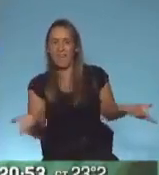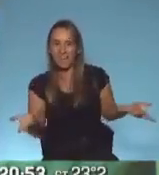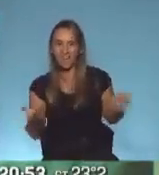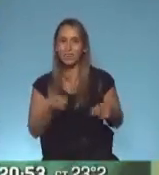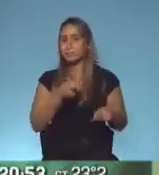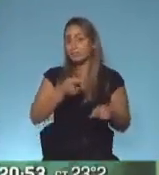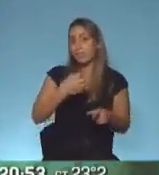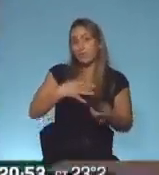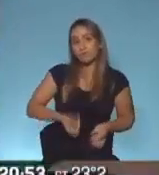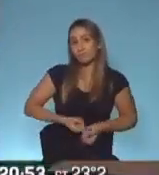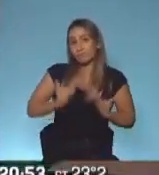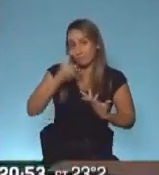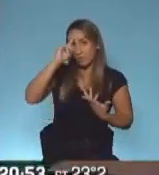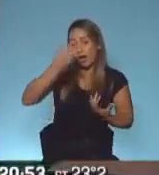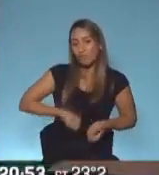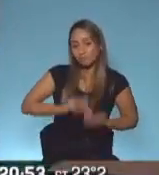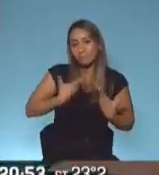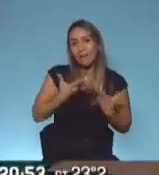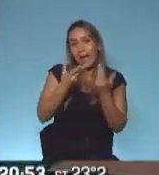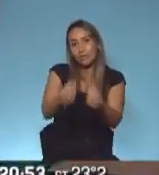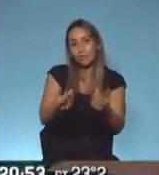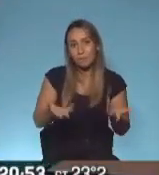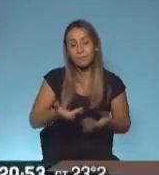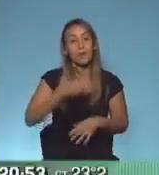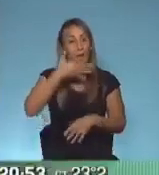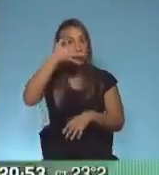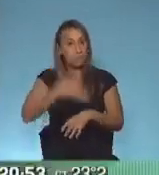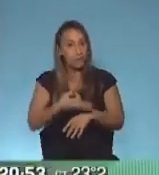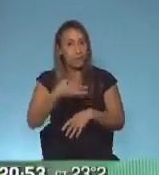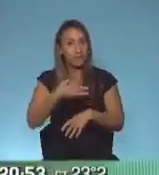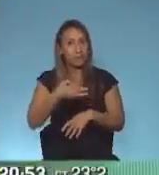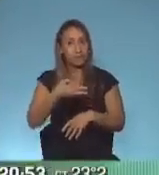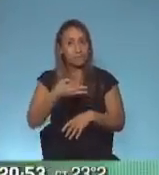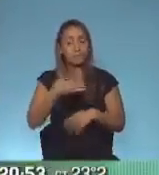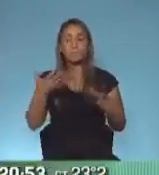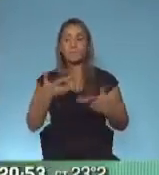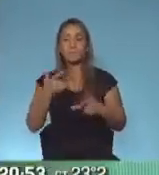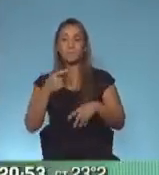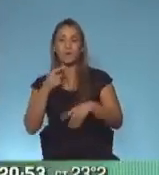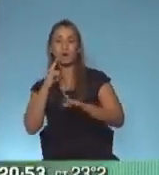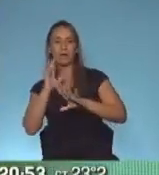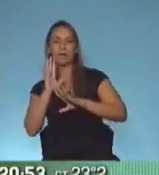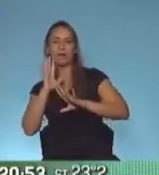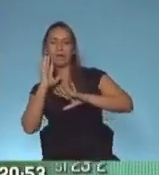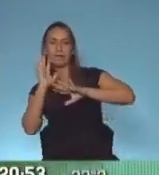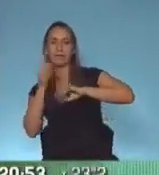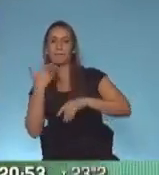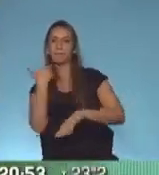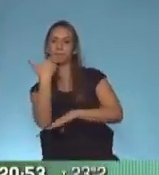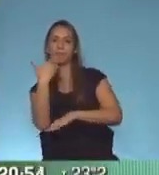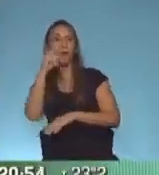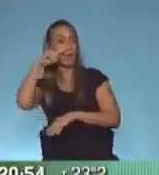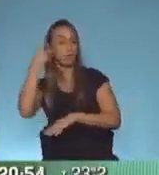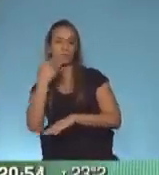o menos estaba claro. Sí, claro, bueno, la verdad es que hubo una intencionalidad también, ¿no?, de mezclar ese mensaje, porque no es casual que de